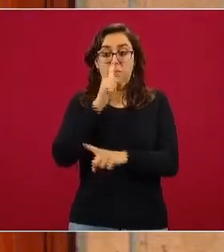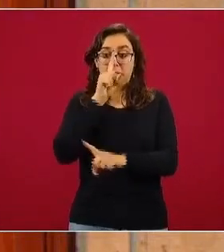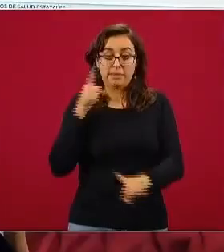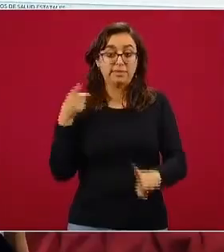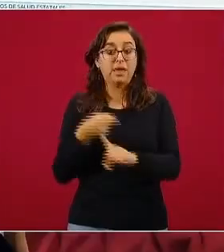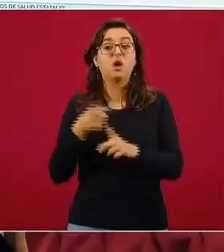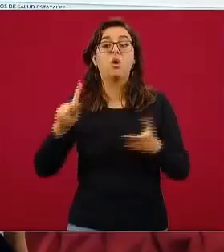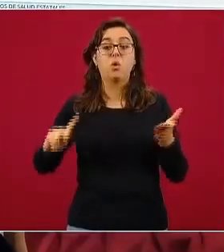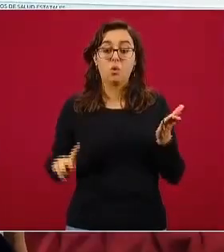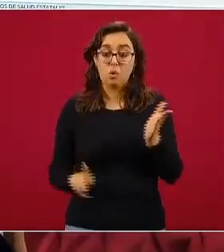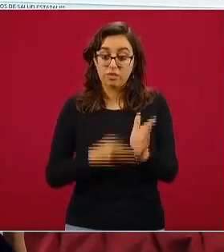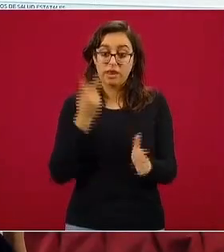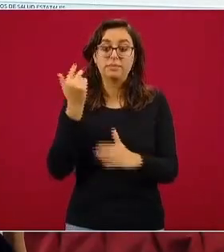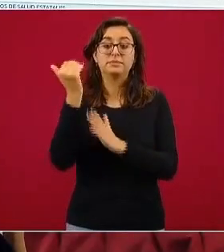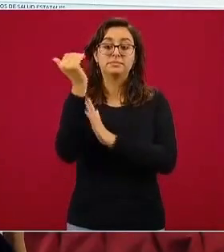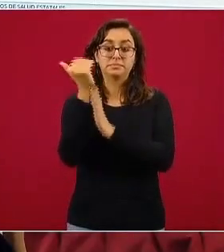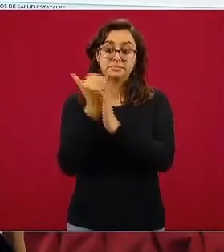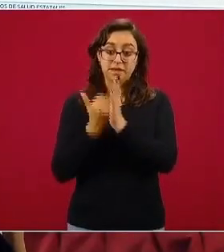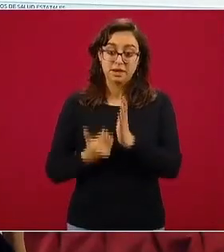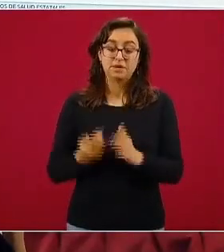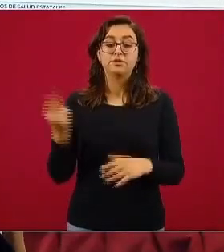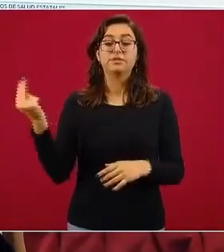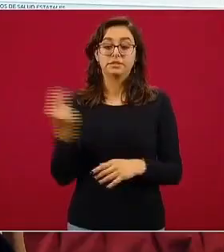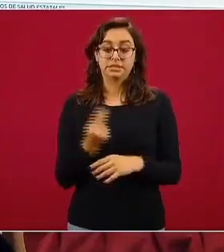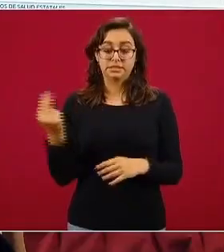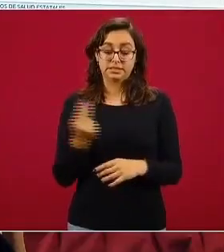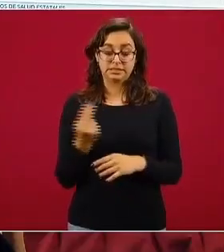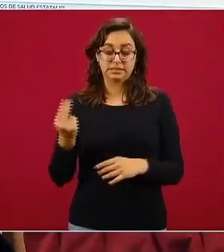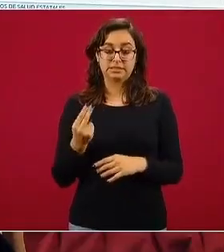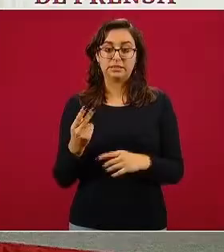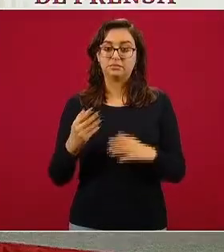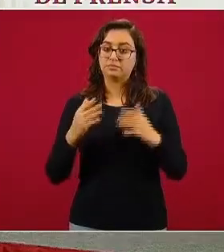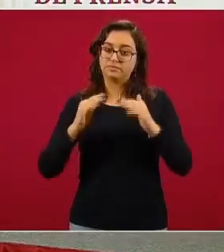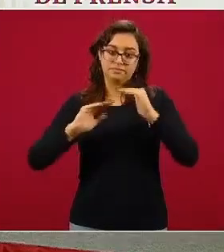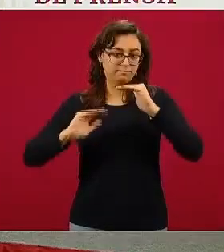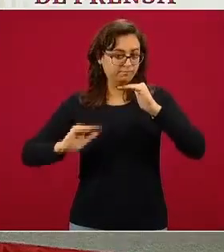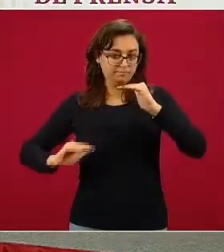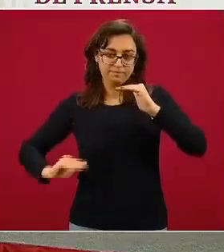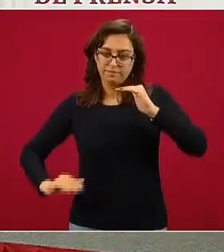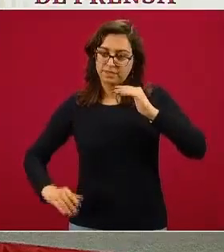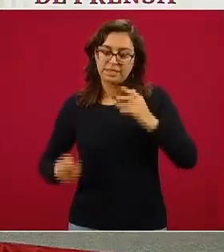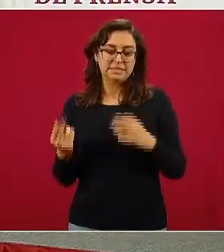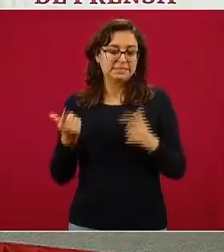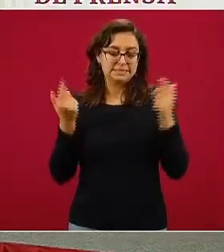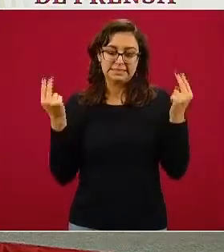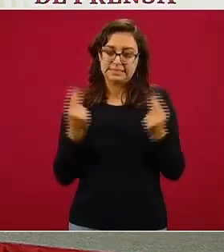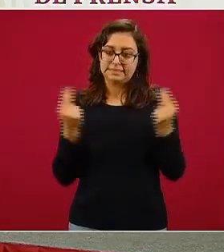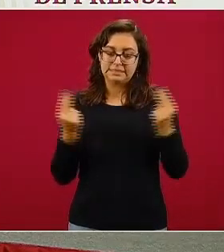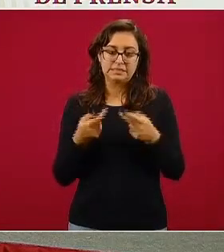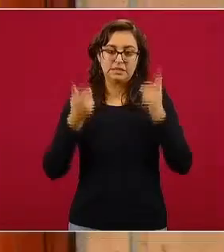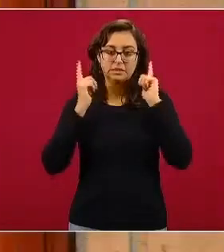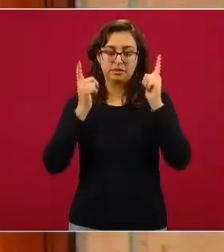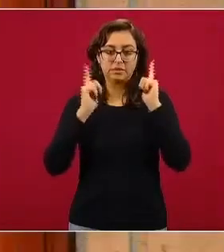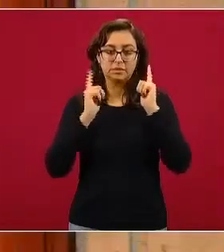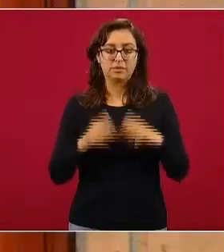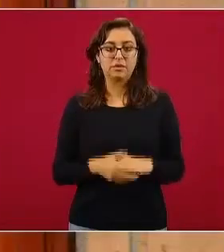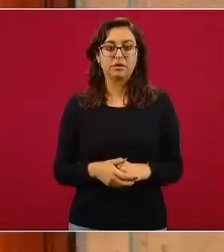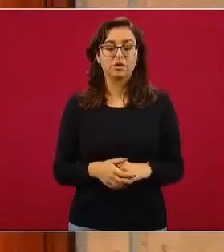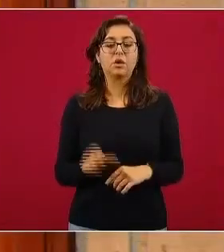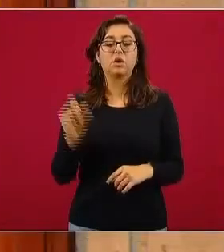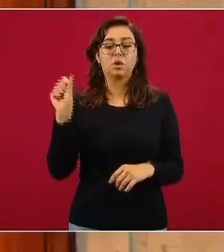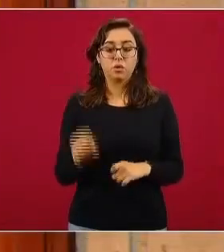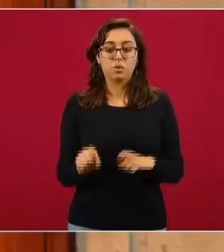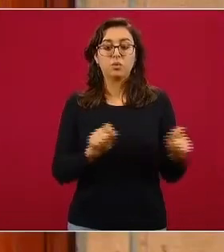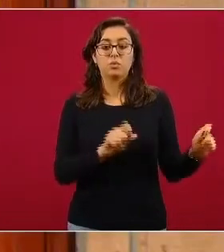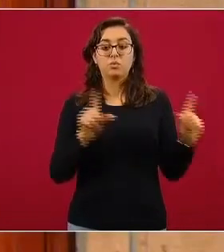nuevamente a ese nivel e inclusive continuar con un descenso hacia abajo. Vamos a presentar el día de hoy, vamos